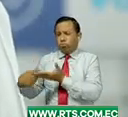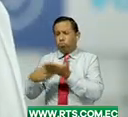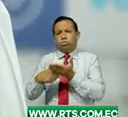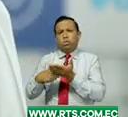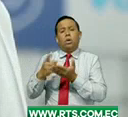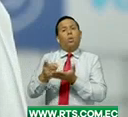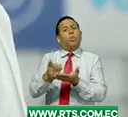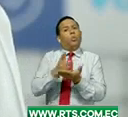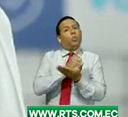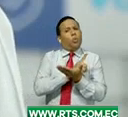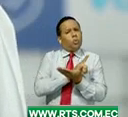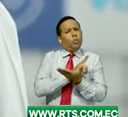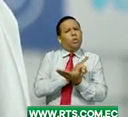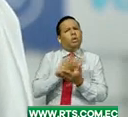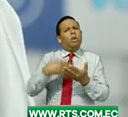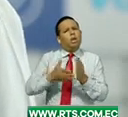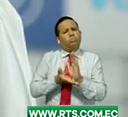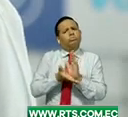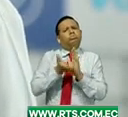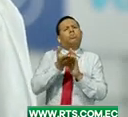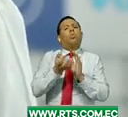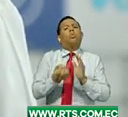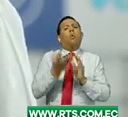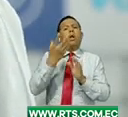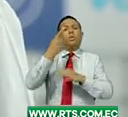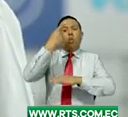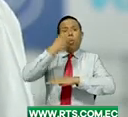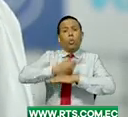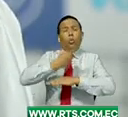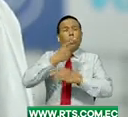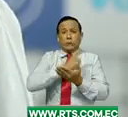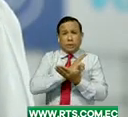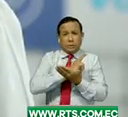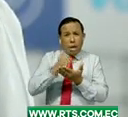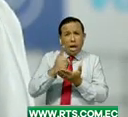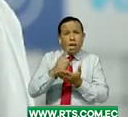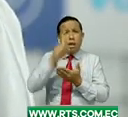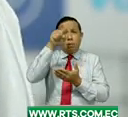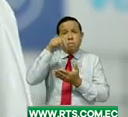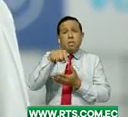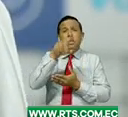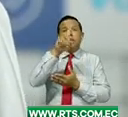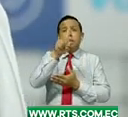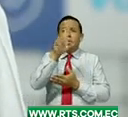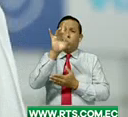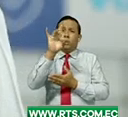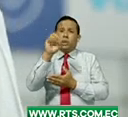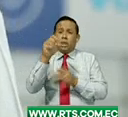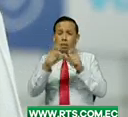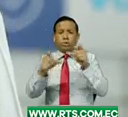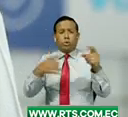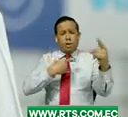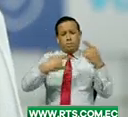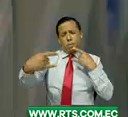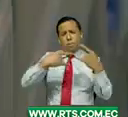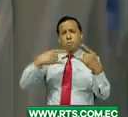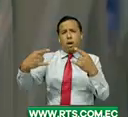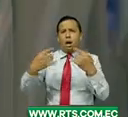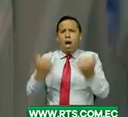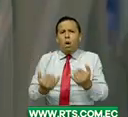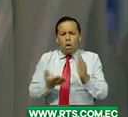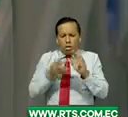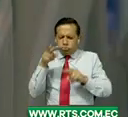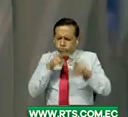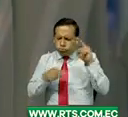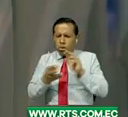anterior cerramos con un elevado número de casos semanales que supera los 1.180 pacientes. Existe una clara tendencia al alza. Las